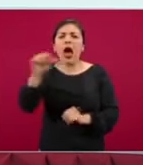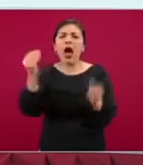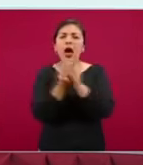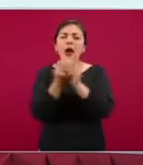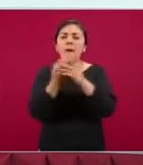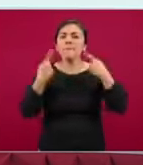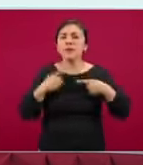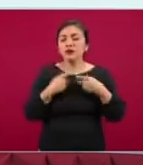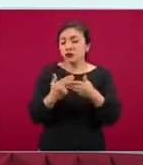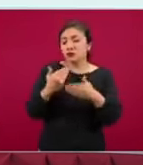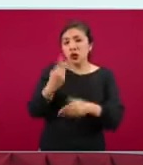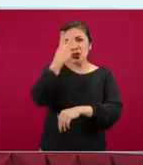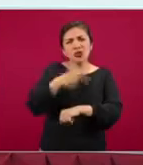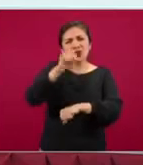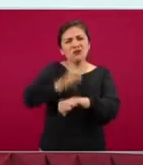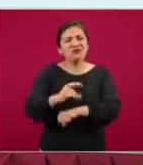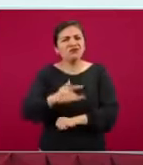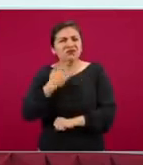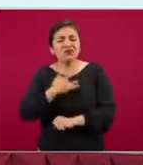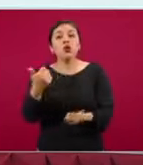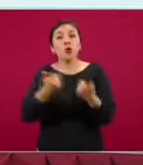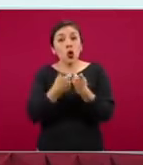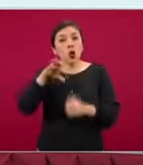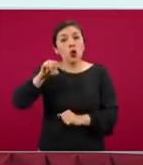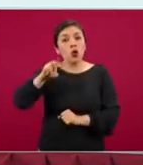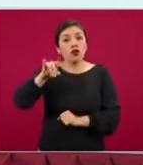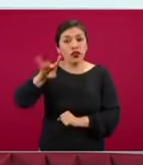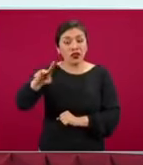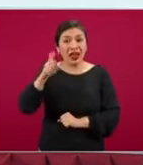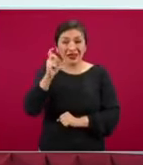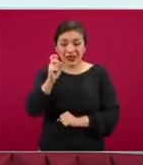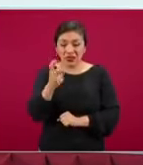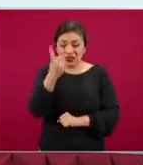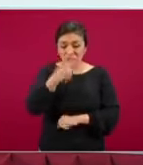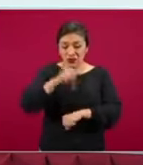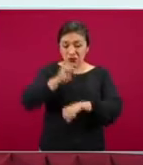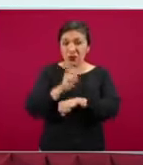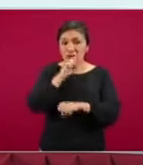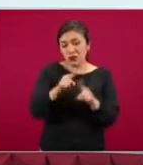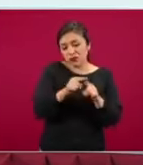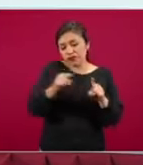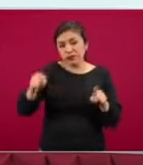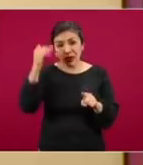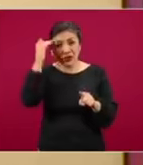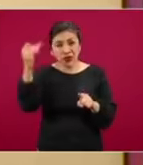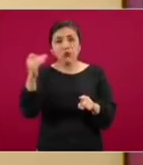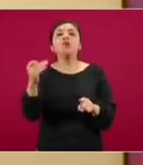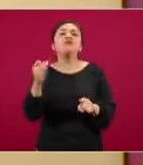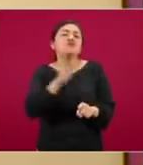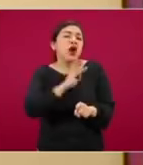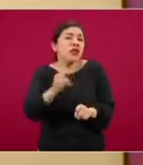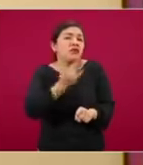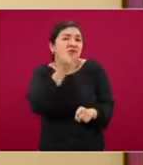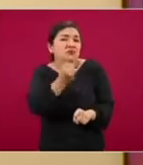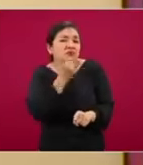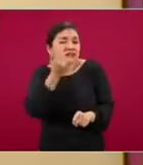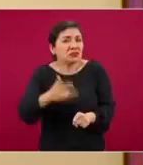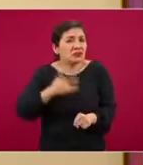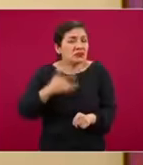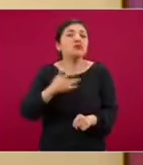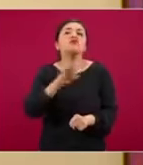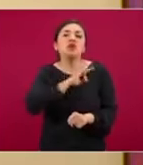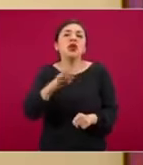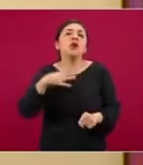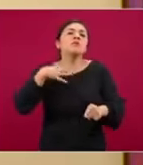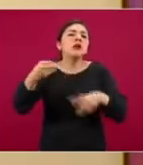que en las últimas 2 semanas han tenido COVID, que por lo tanto en ese mismo periodo ha habido la posibilidad de que transmitan